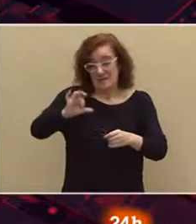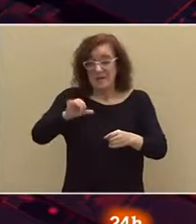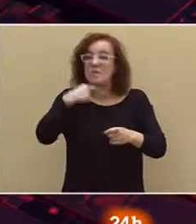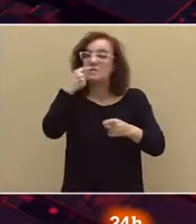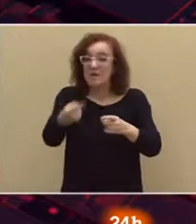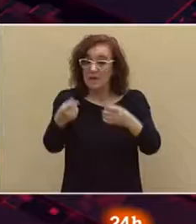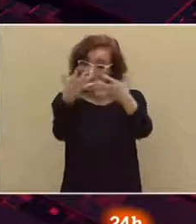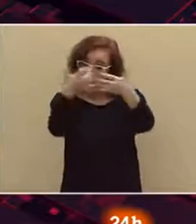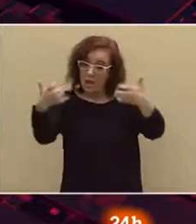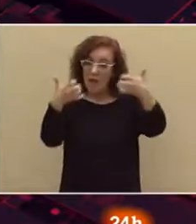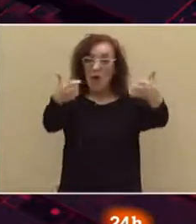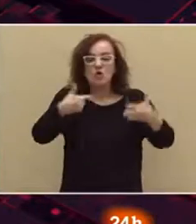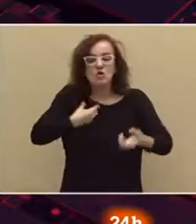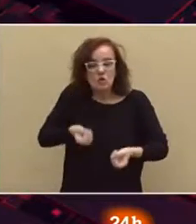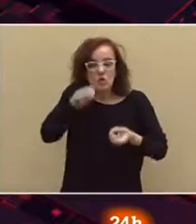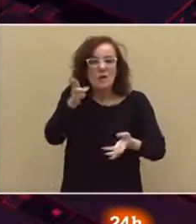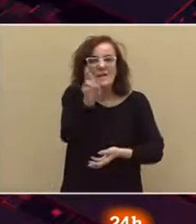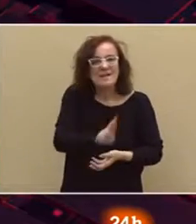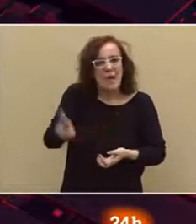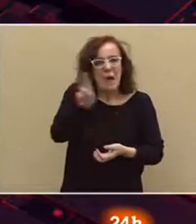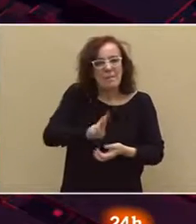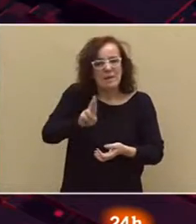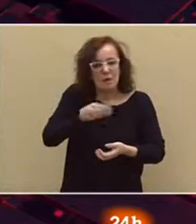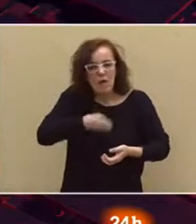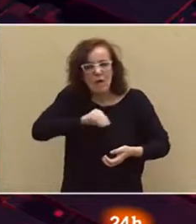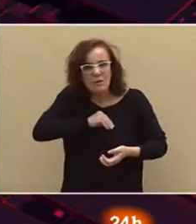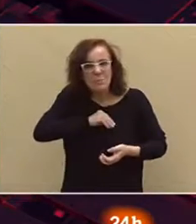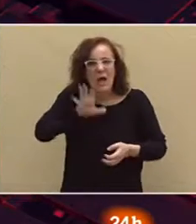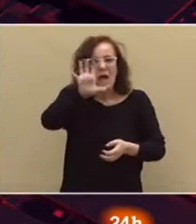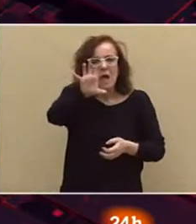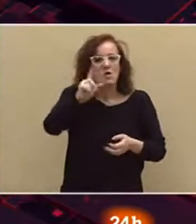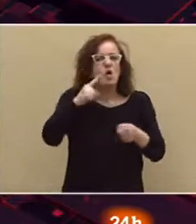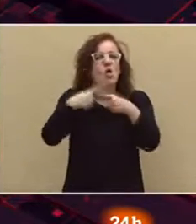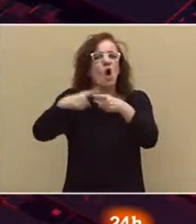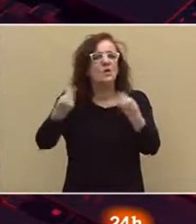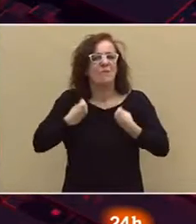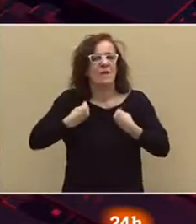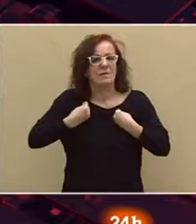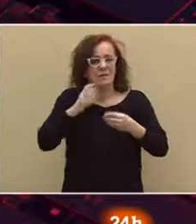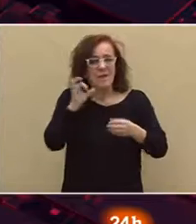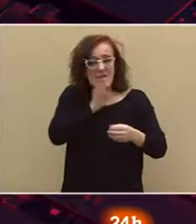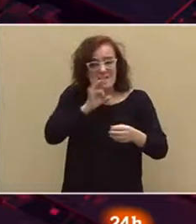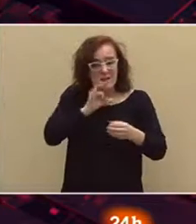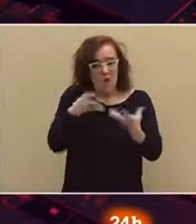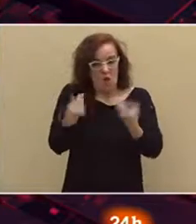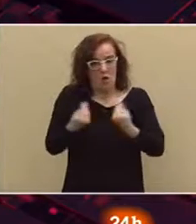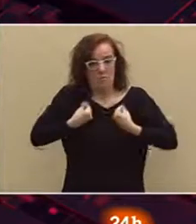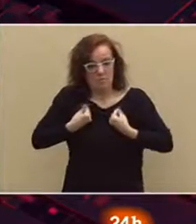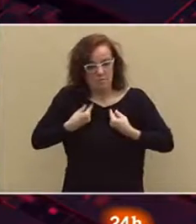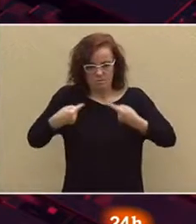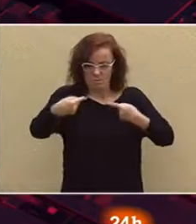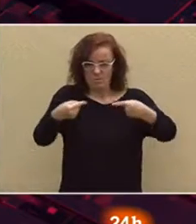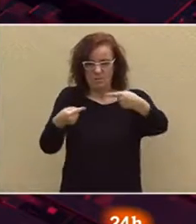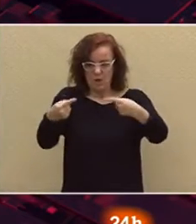«Yo he declarado y repito aquí que España es una cosa viva, que siglos de convivencia, de disputar y de sufrir las